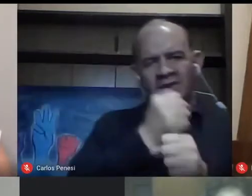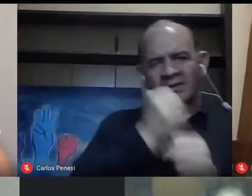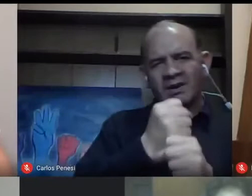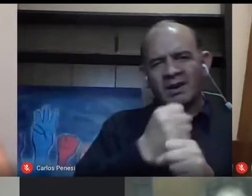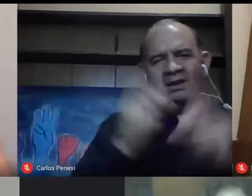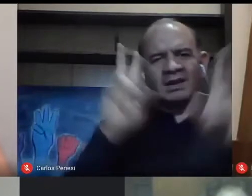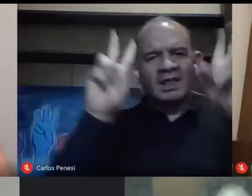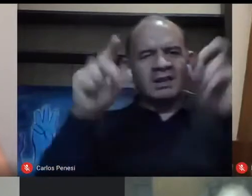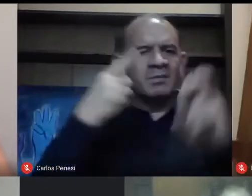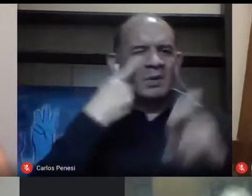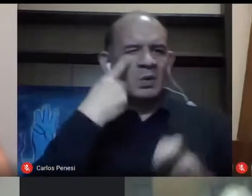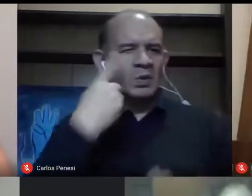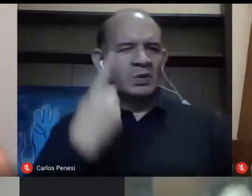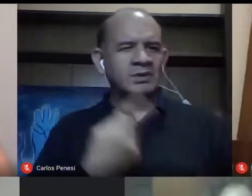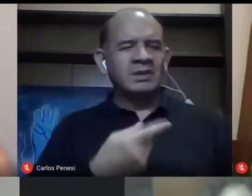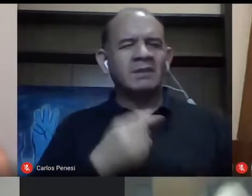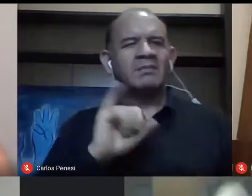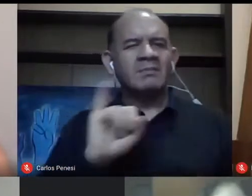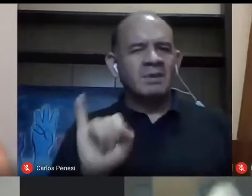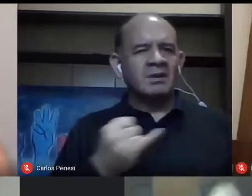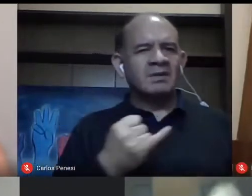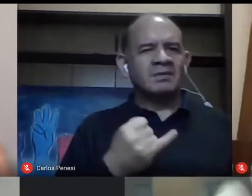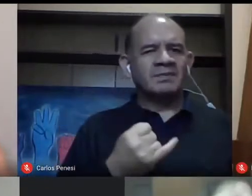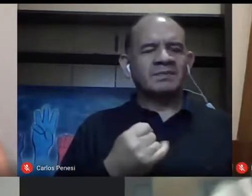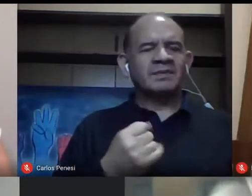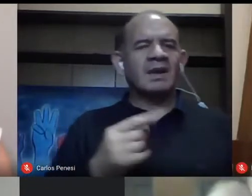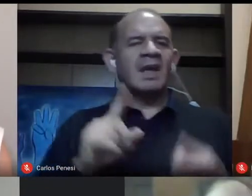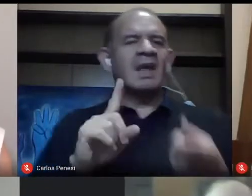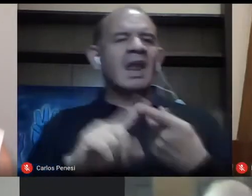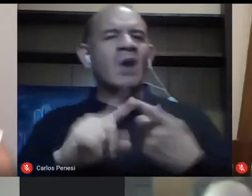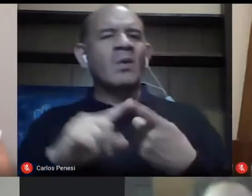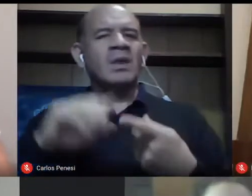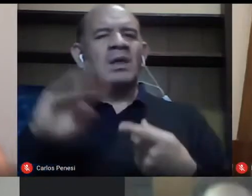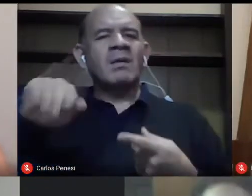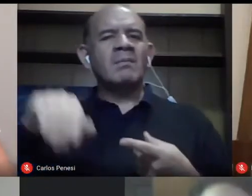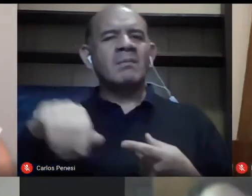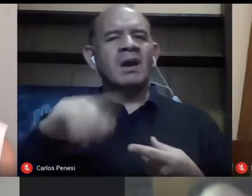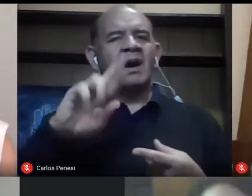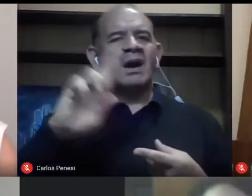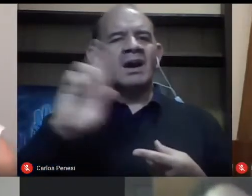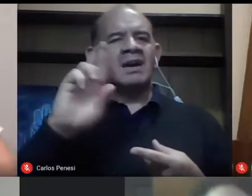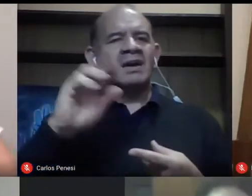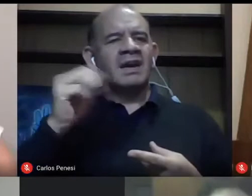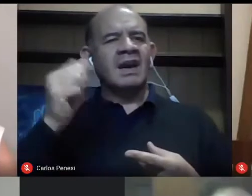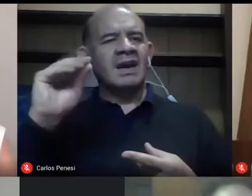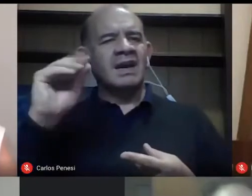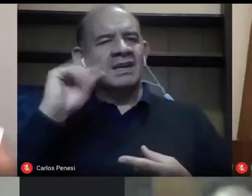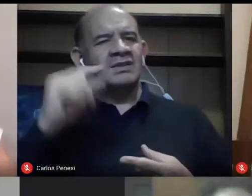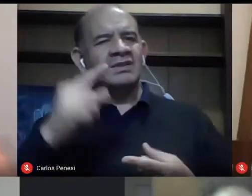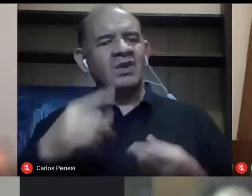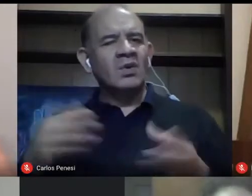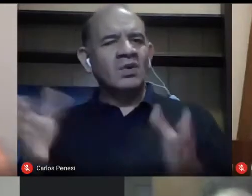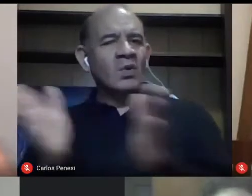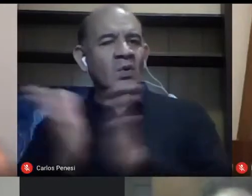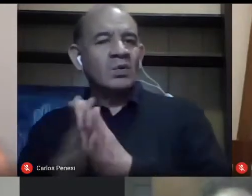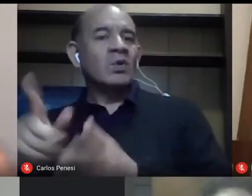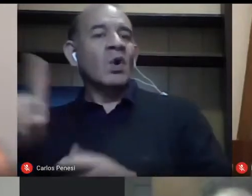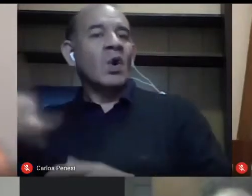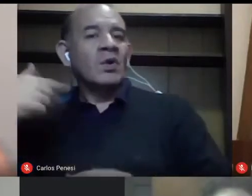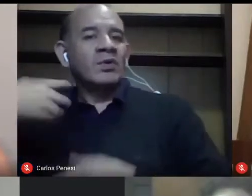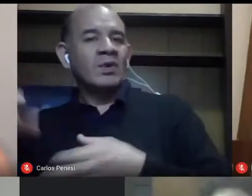tema. Además, el Tratado de Marrakech, la implementación para nosotros se cruza con otros proyectos. En